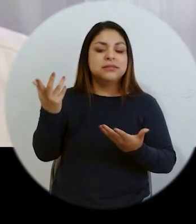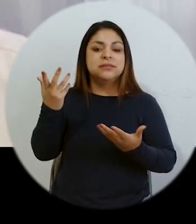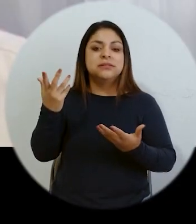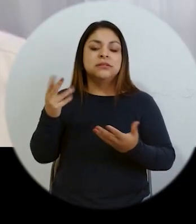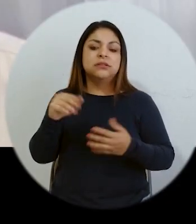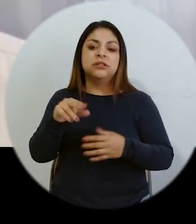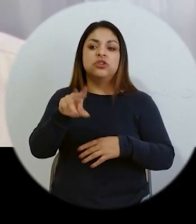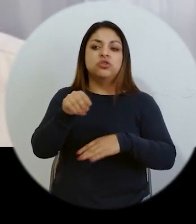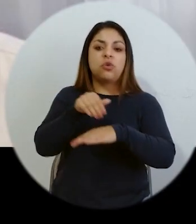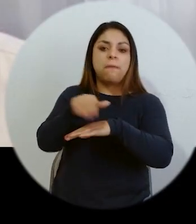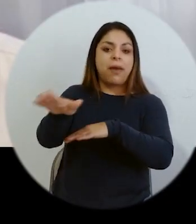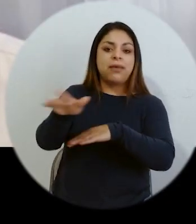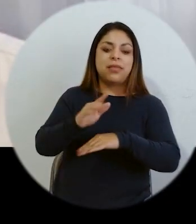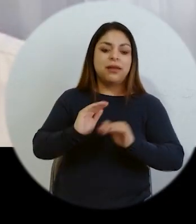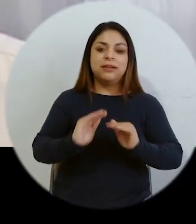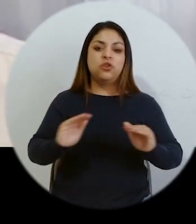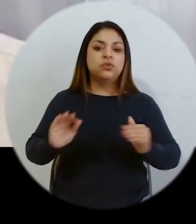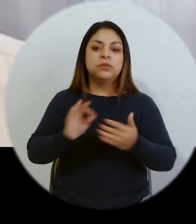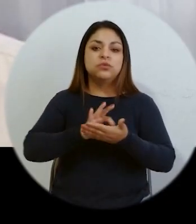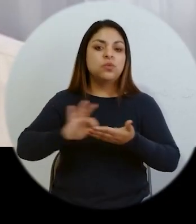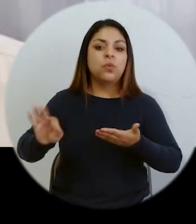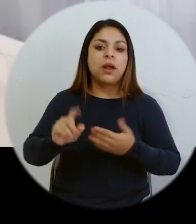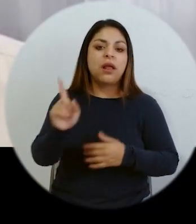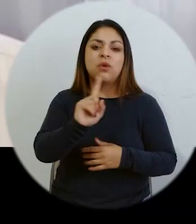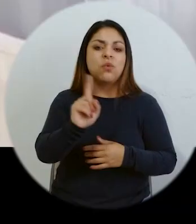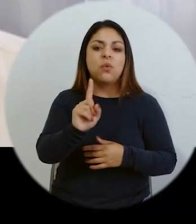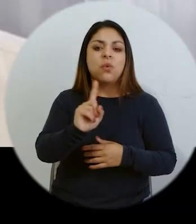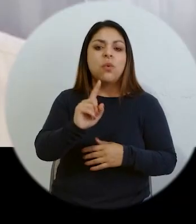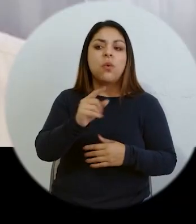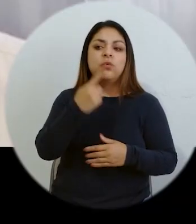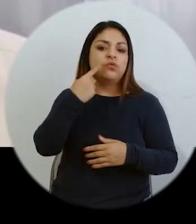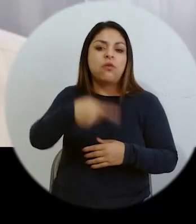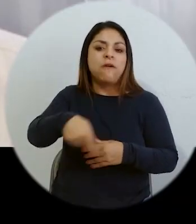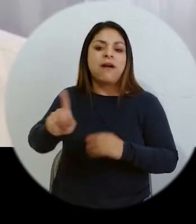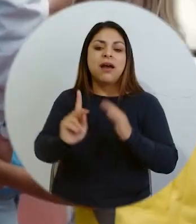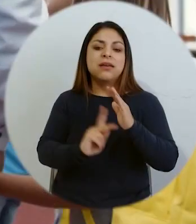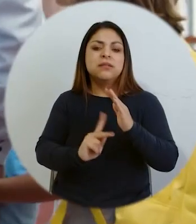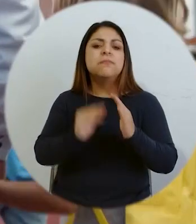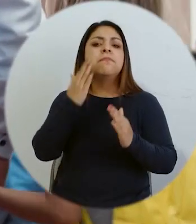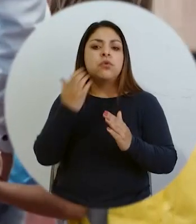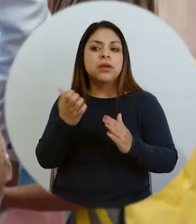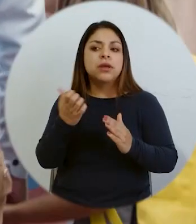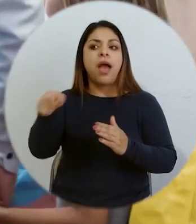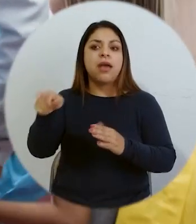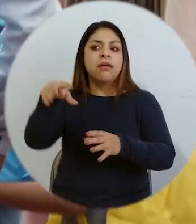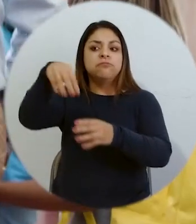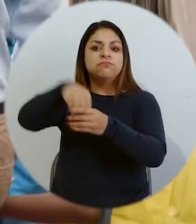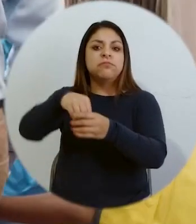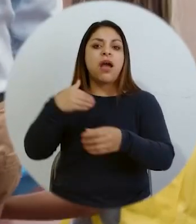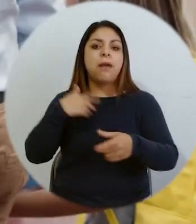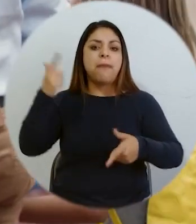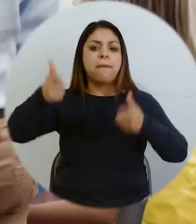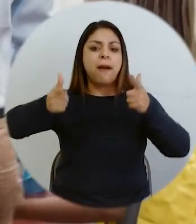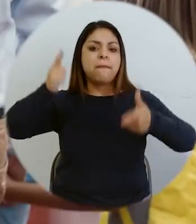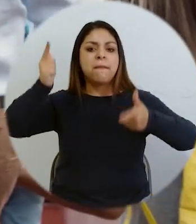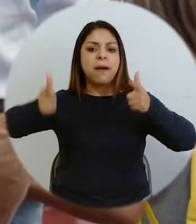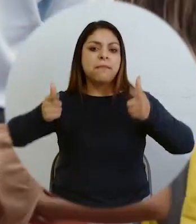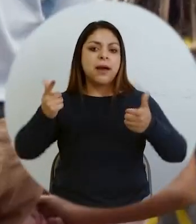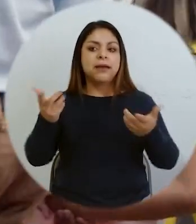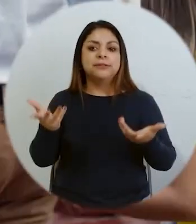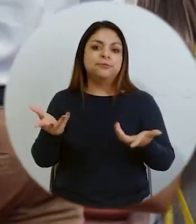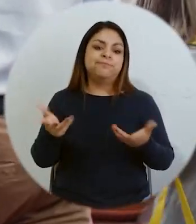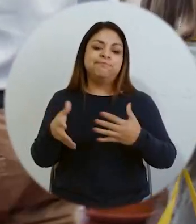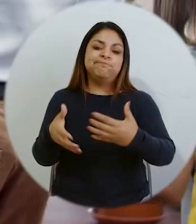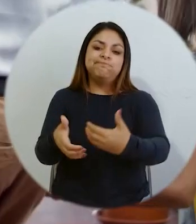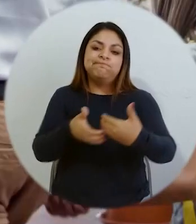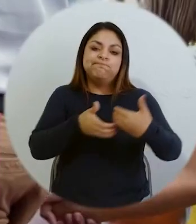los chicos a la escuela o digamos, al preescolar porque han habido balaceras recientes. Eso